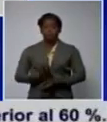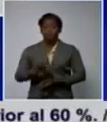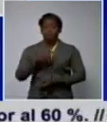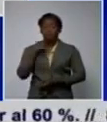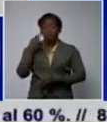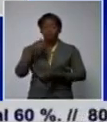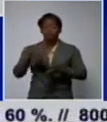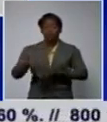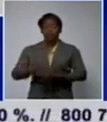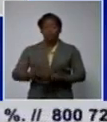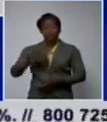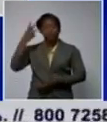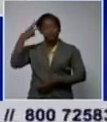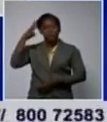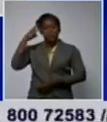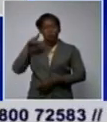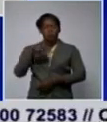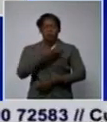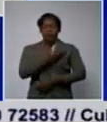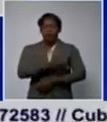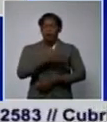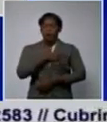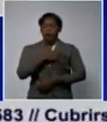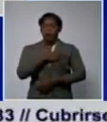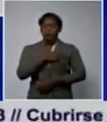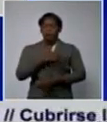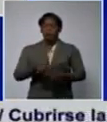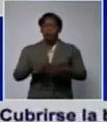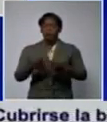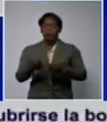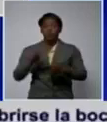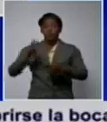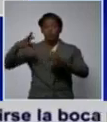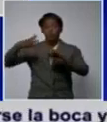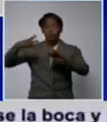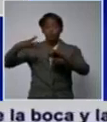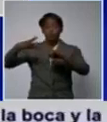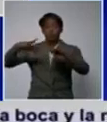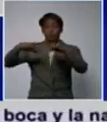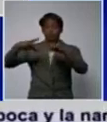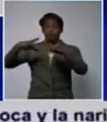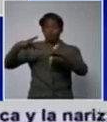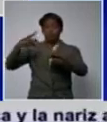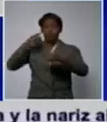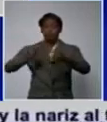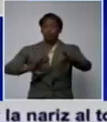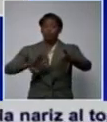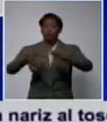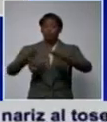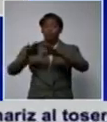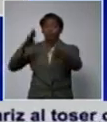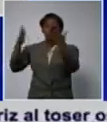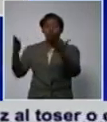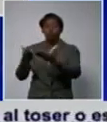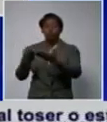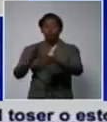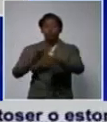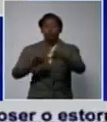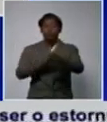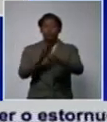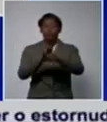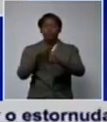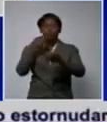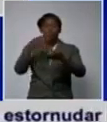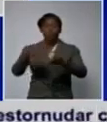México lamentablemente queda en el tercer lugar. Este es el comportamiento del mundo. Decir que realmente hay un